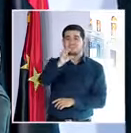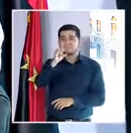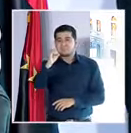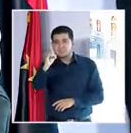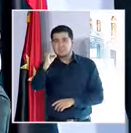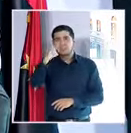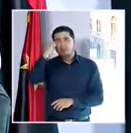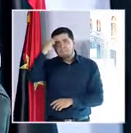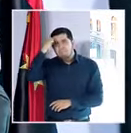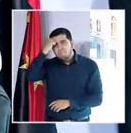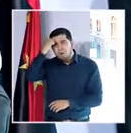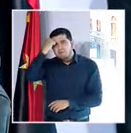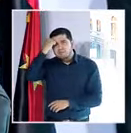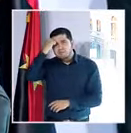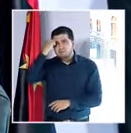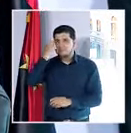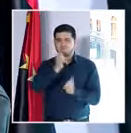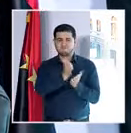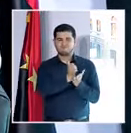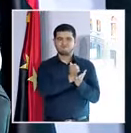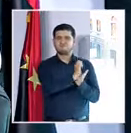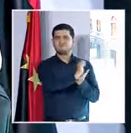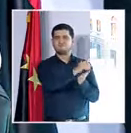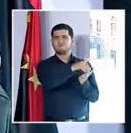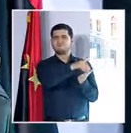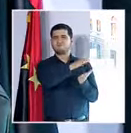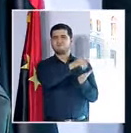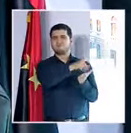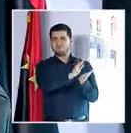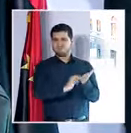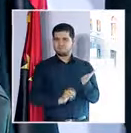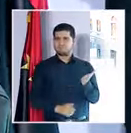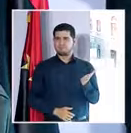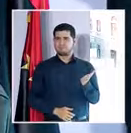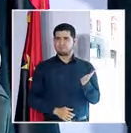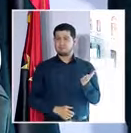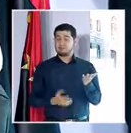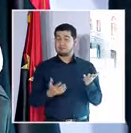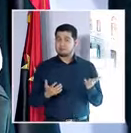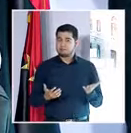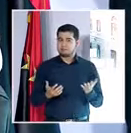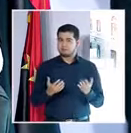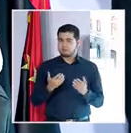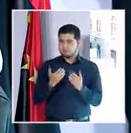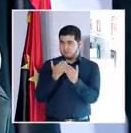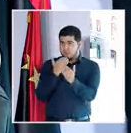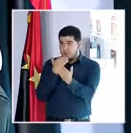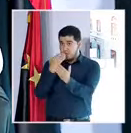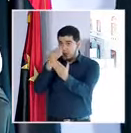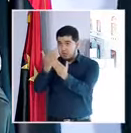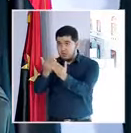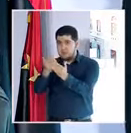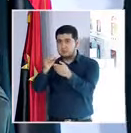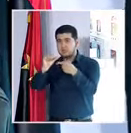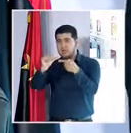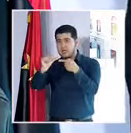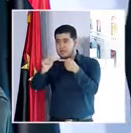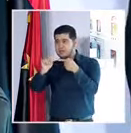quedaran por fuera de la nómina docente. Y aquí tengo que agradecer a Asinor, a SUTEN y a la